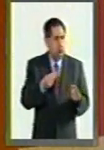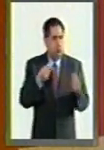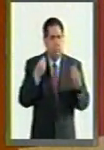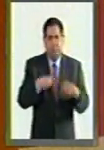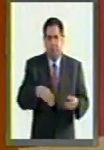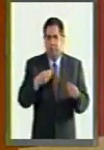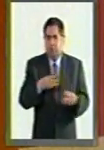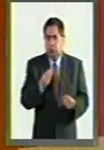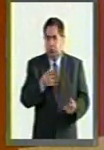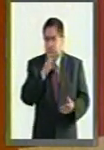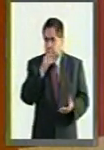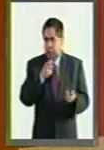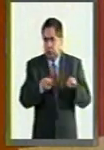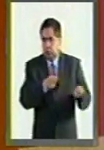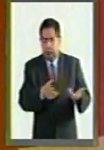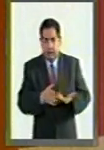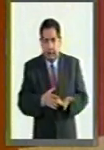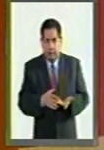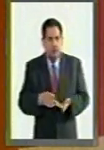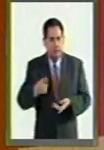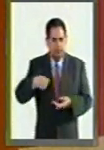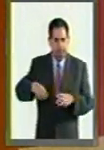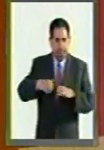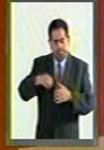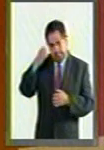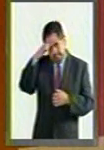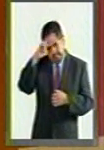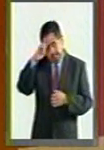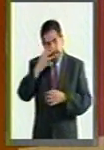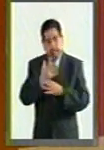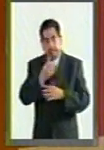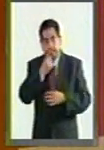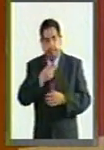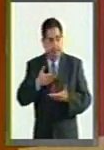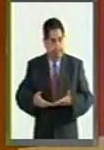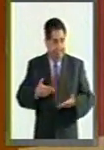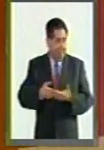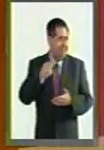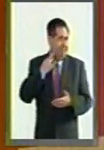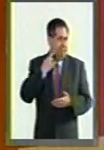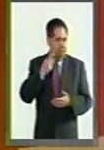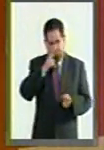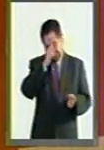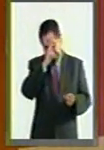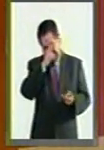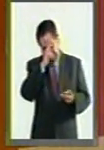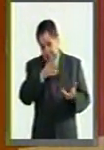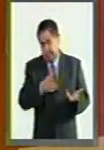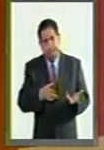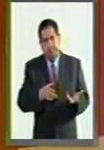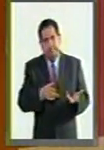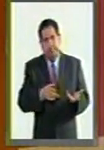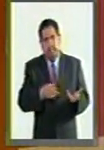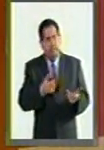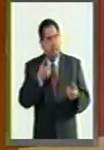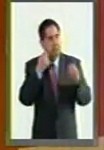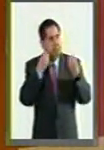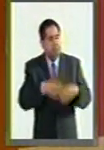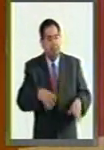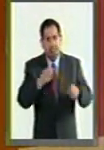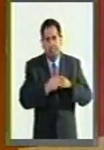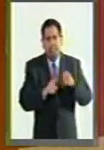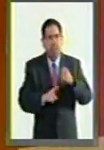Los integrantes de este consejo y expertos señalaron que la política actual ha generado altos niveles